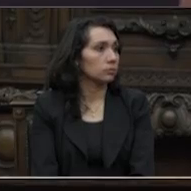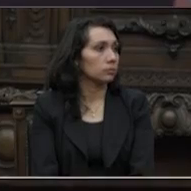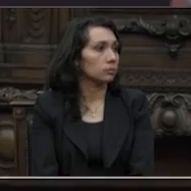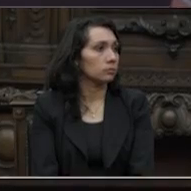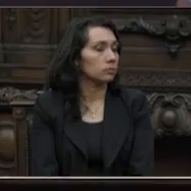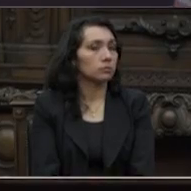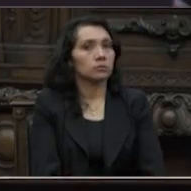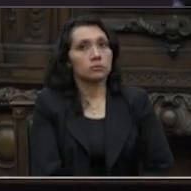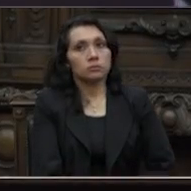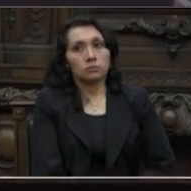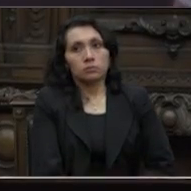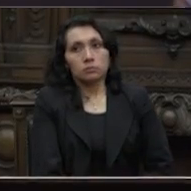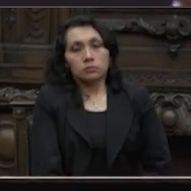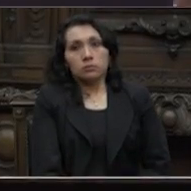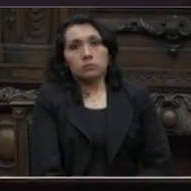Ahí. No, este es mío.